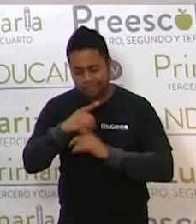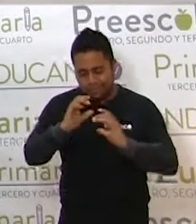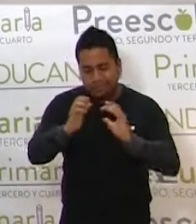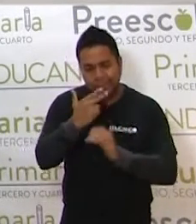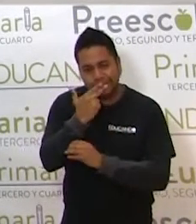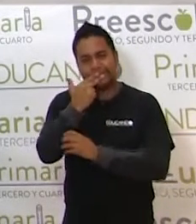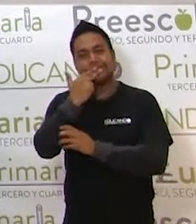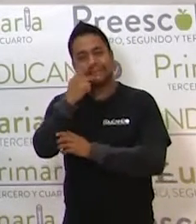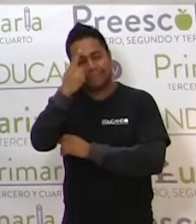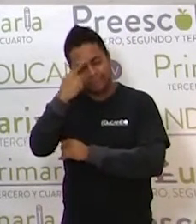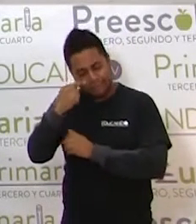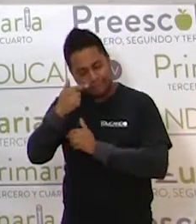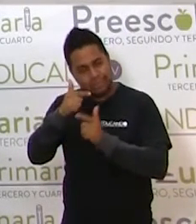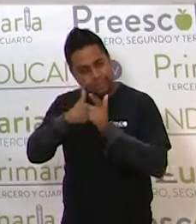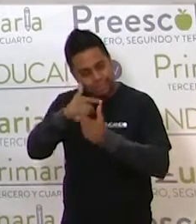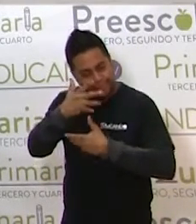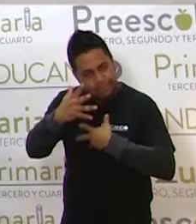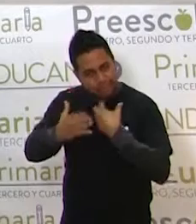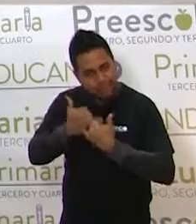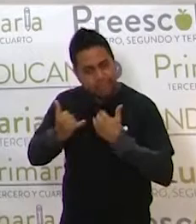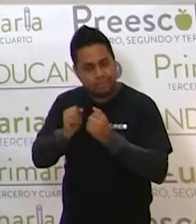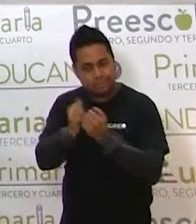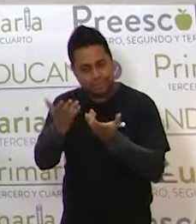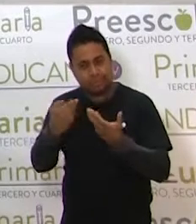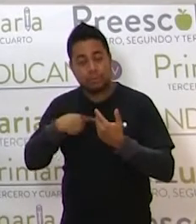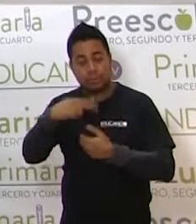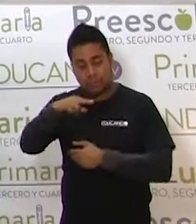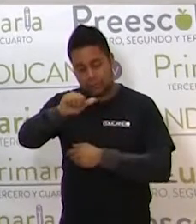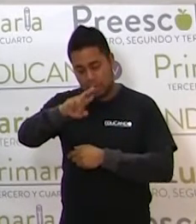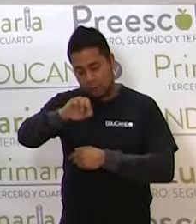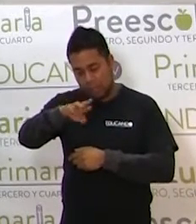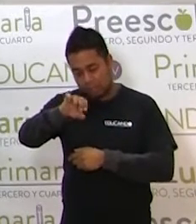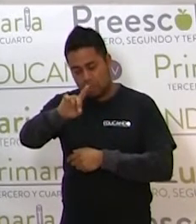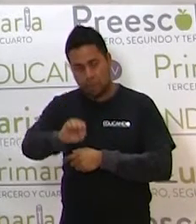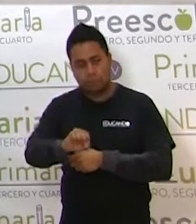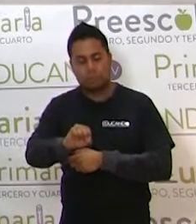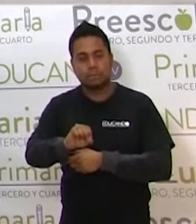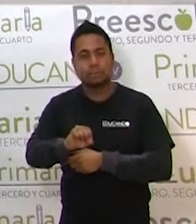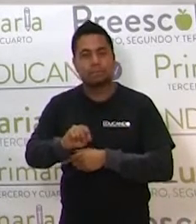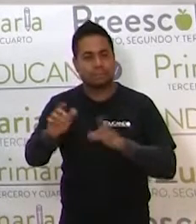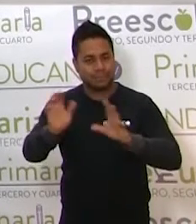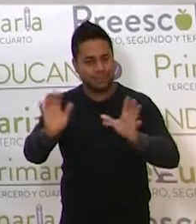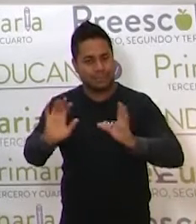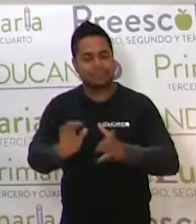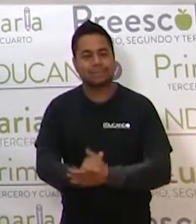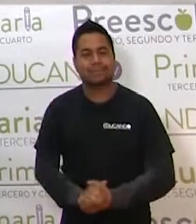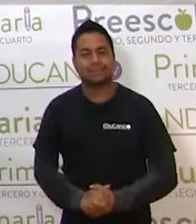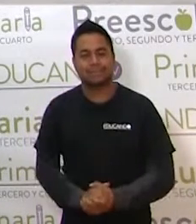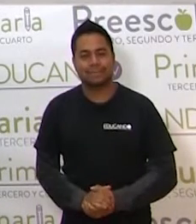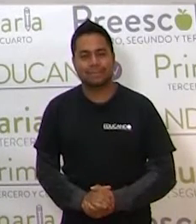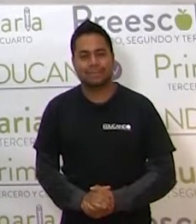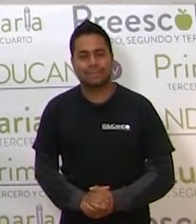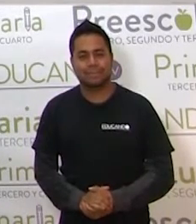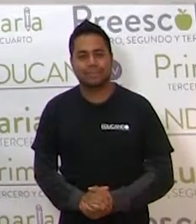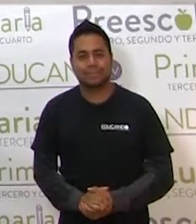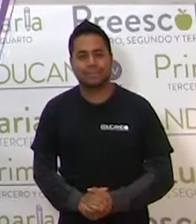para poder seguir jugando con ellos mi nombre es armando mendoza adiós